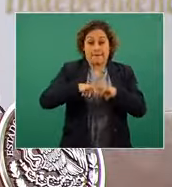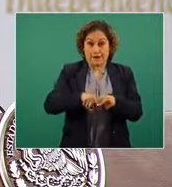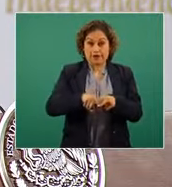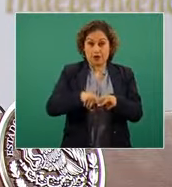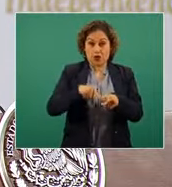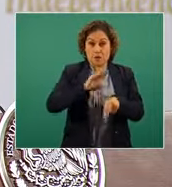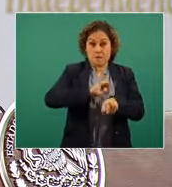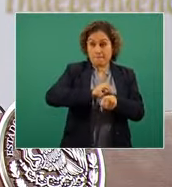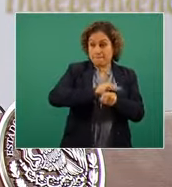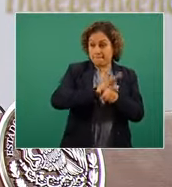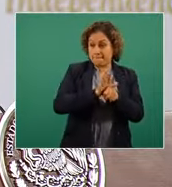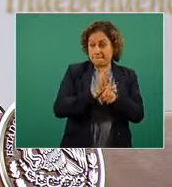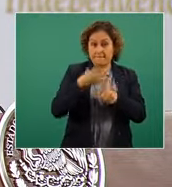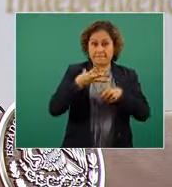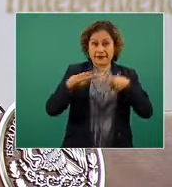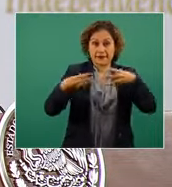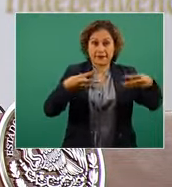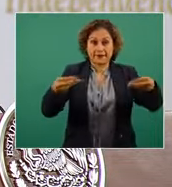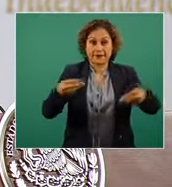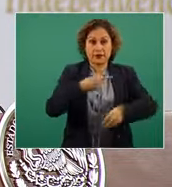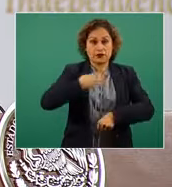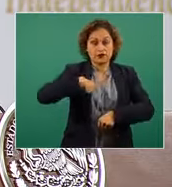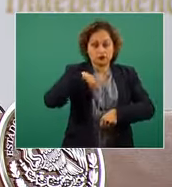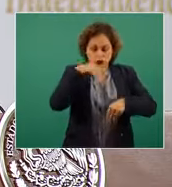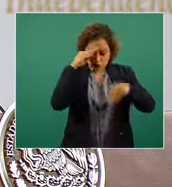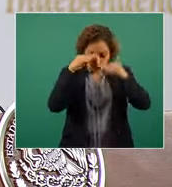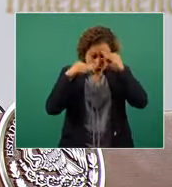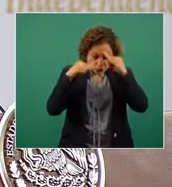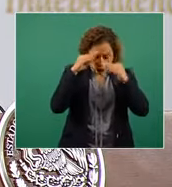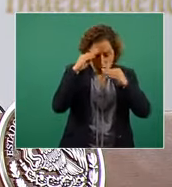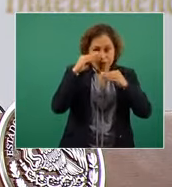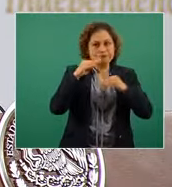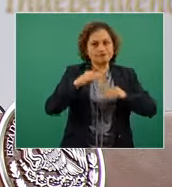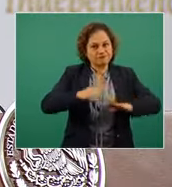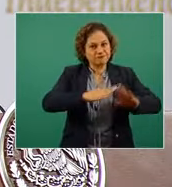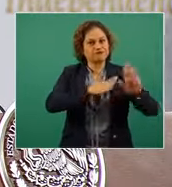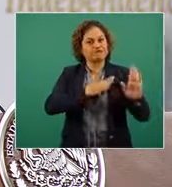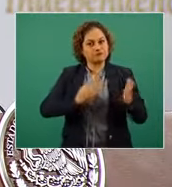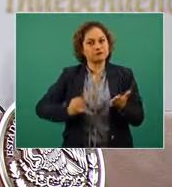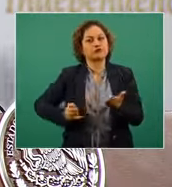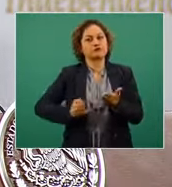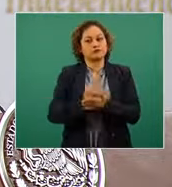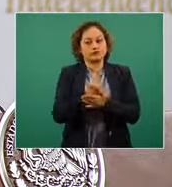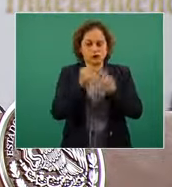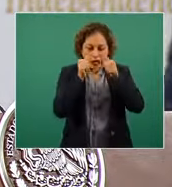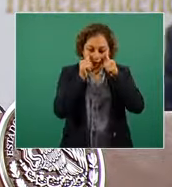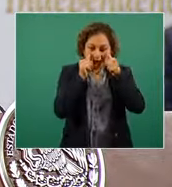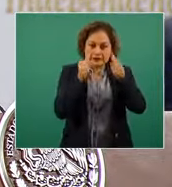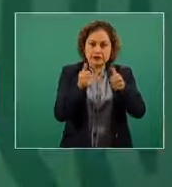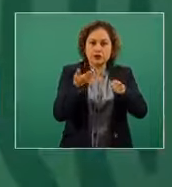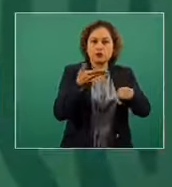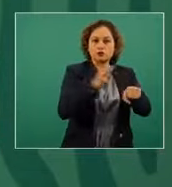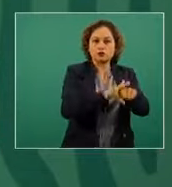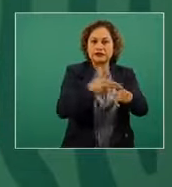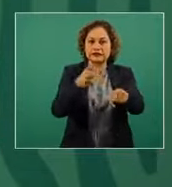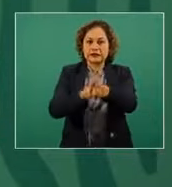faltaran camas, ventiladores, equipos, medicamentos